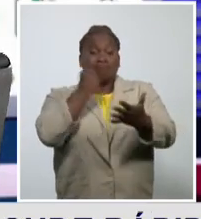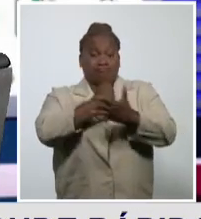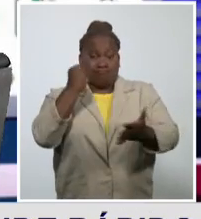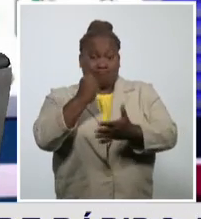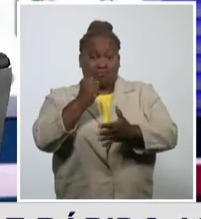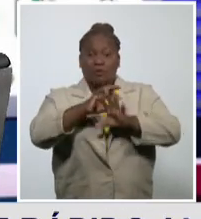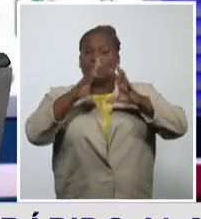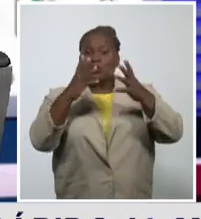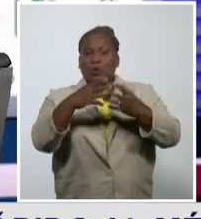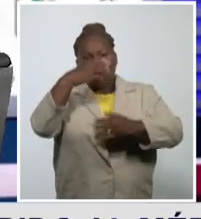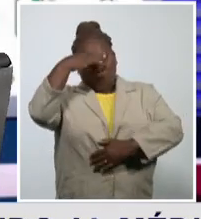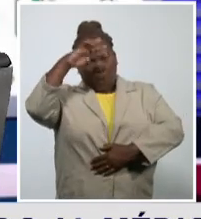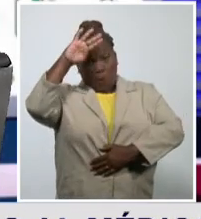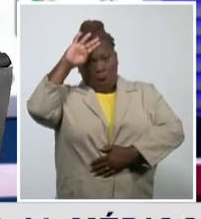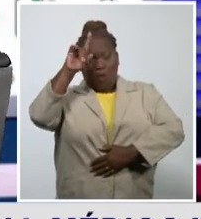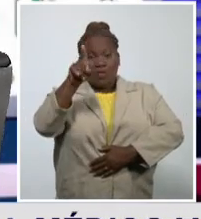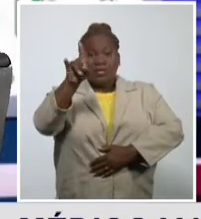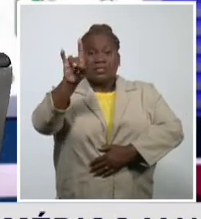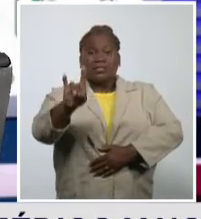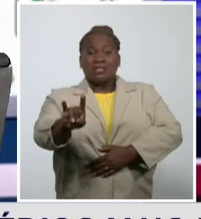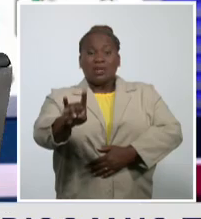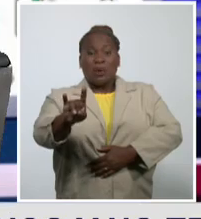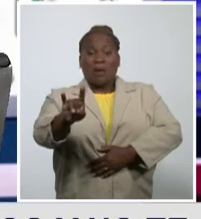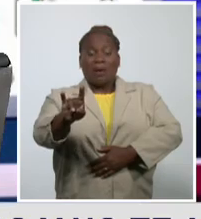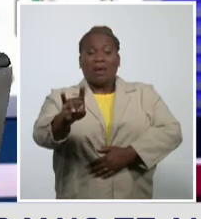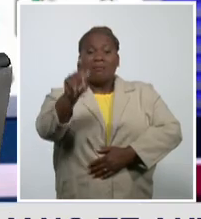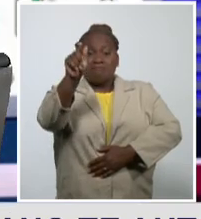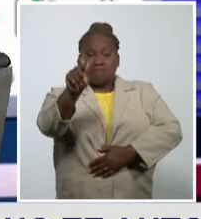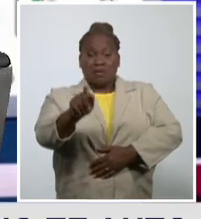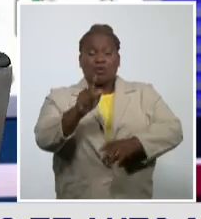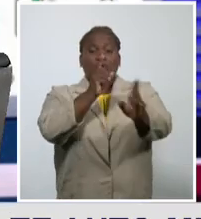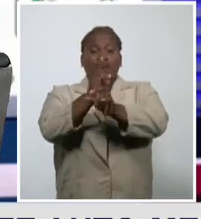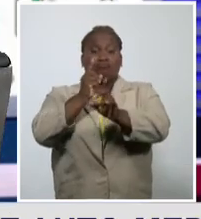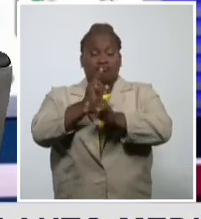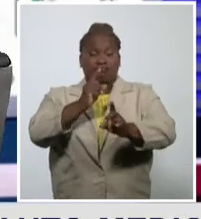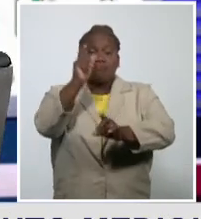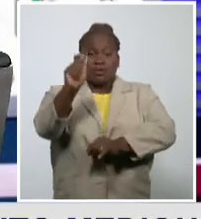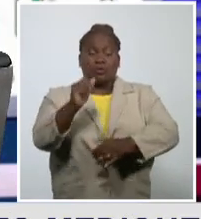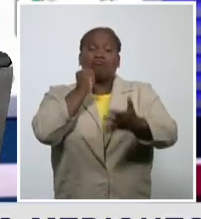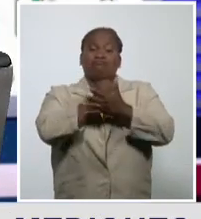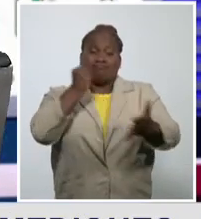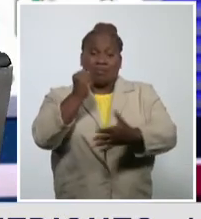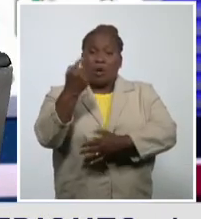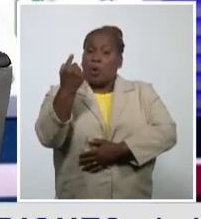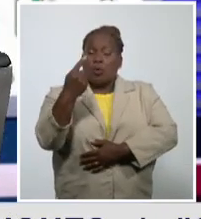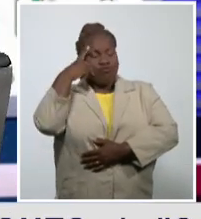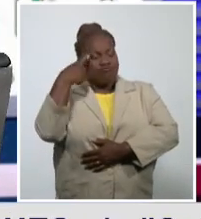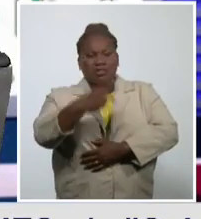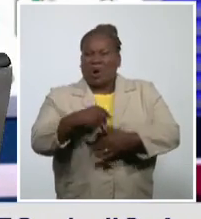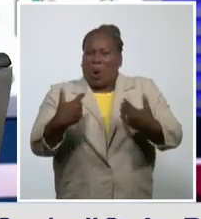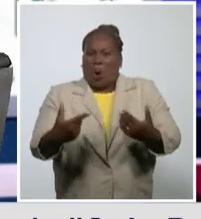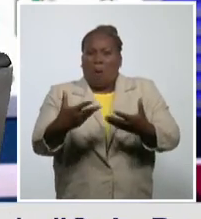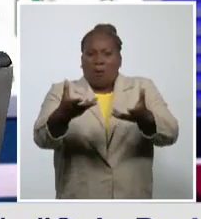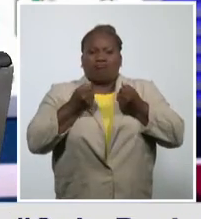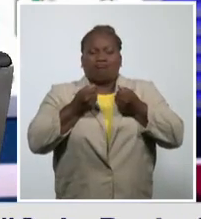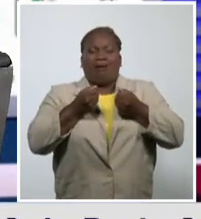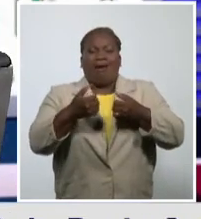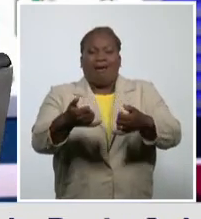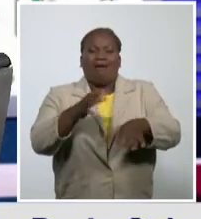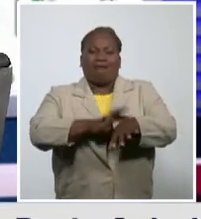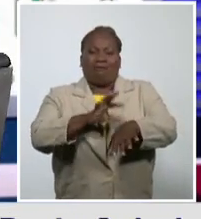todos cubanos, 19 fueron contactos de casos confirmados y no se precisa la fuente de infección. Haciendo